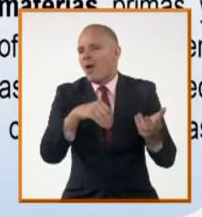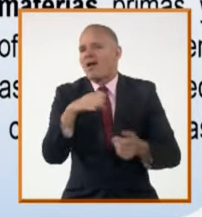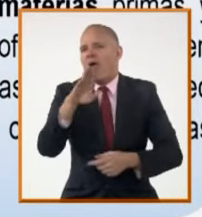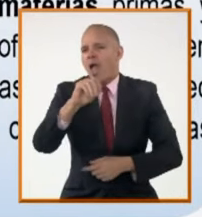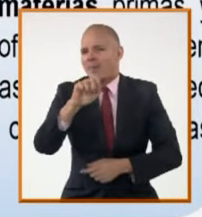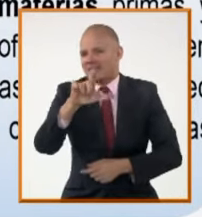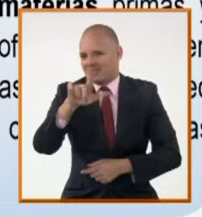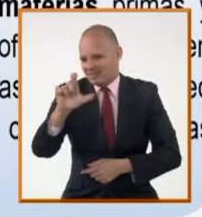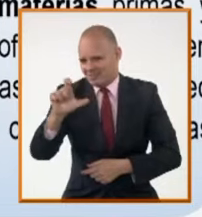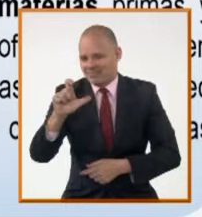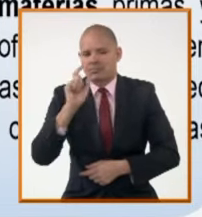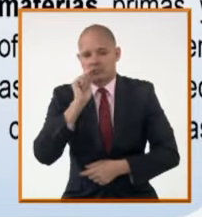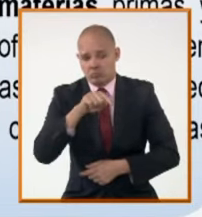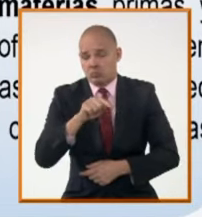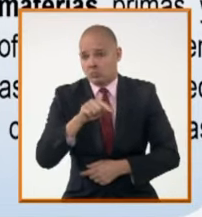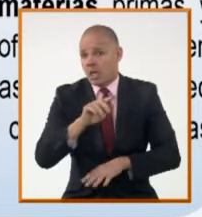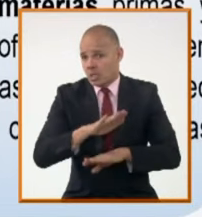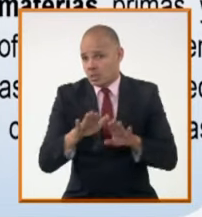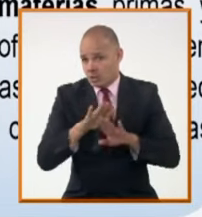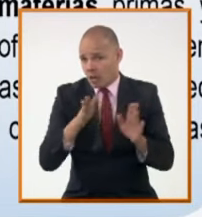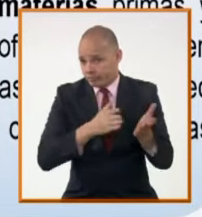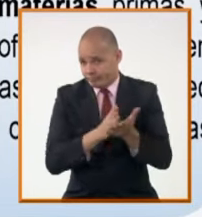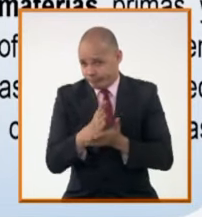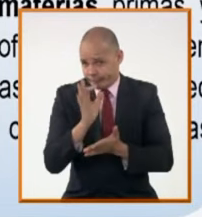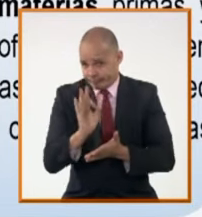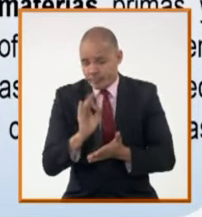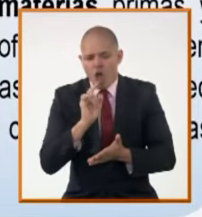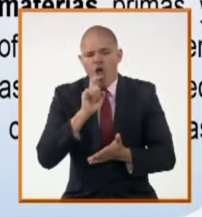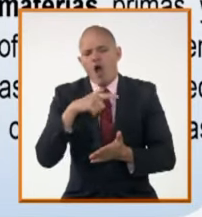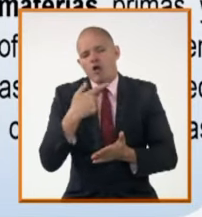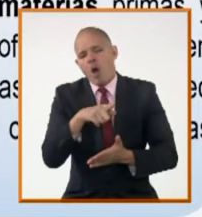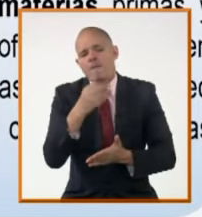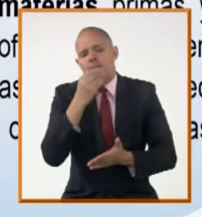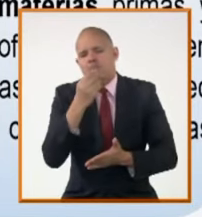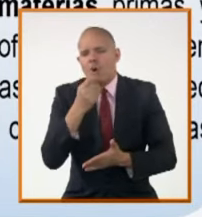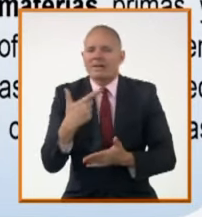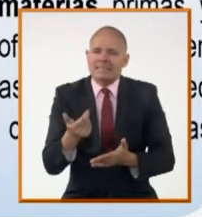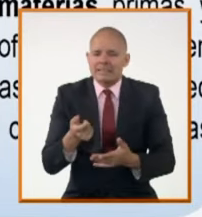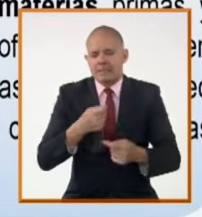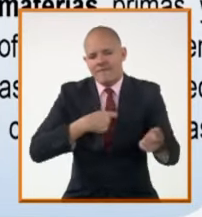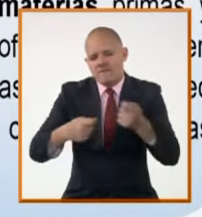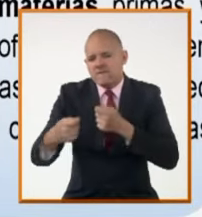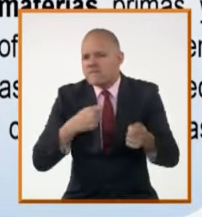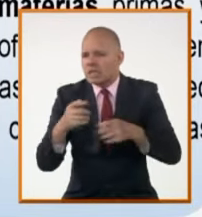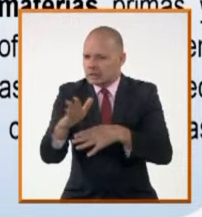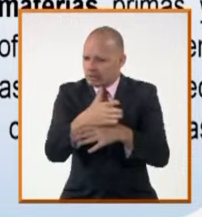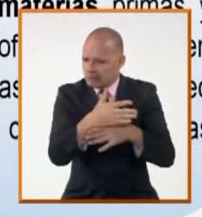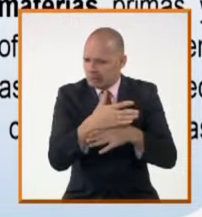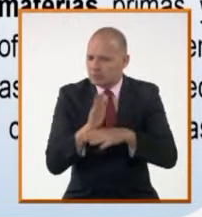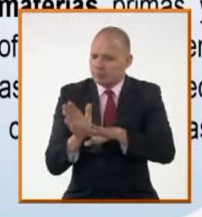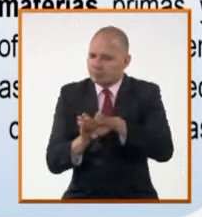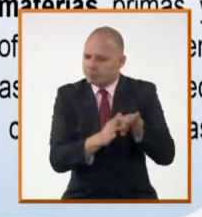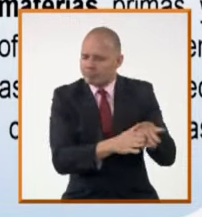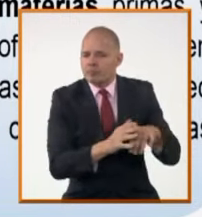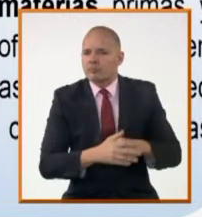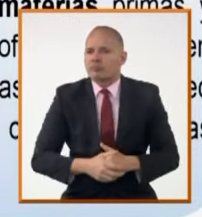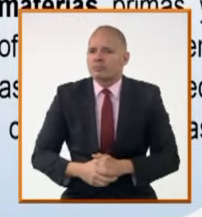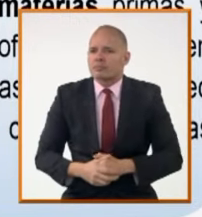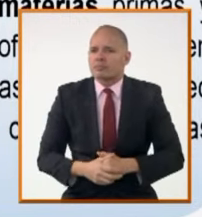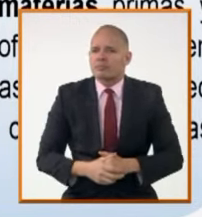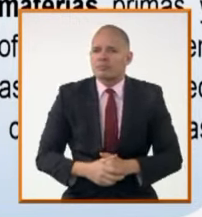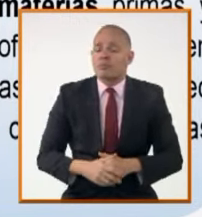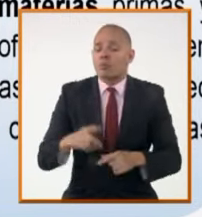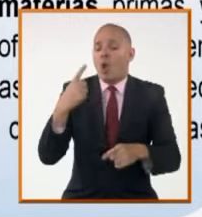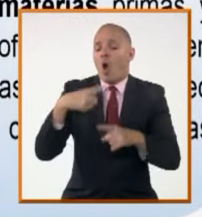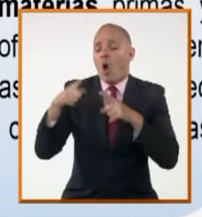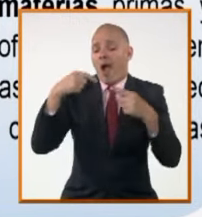fondos que respalden las operaciones comerciales y de aprovisionamiento. Fomentar negocios con personas